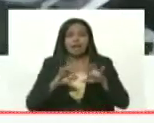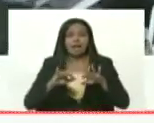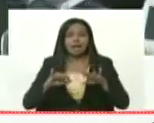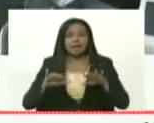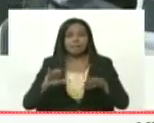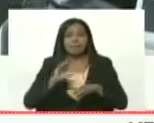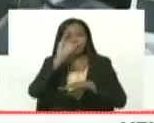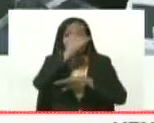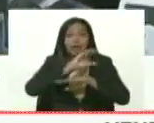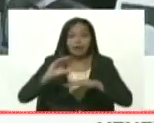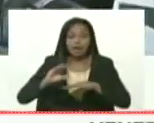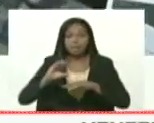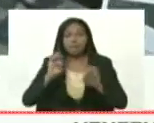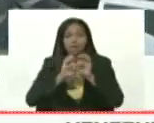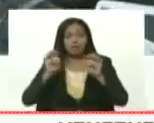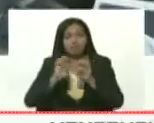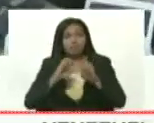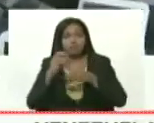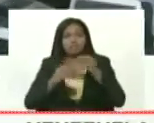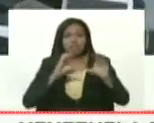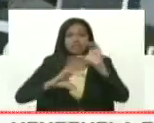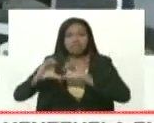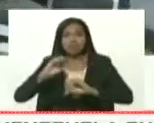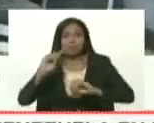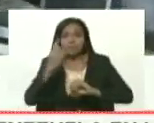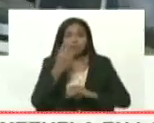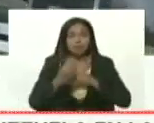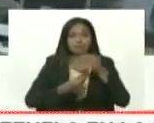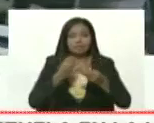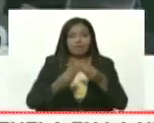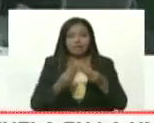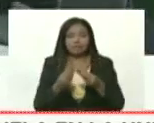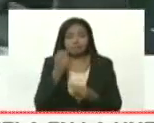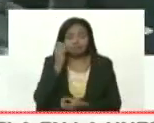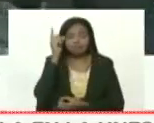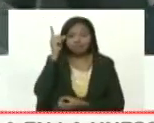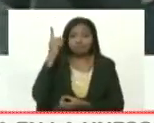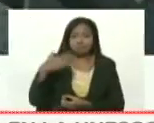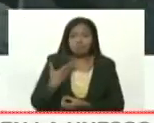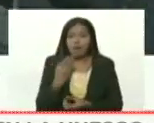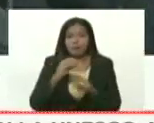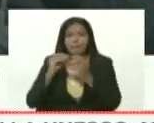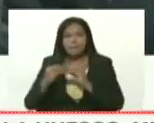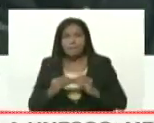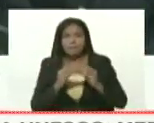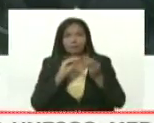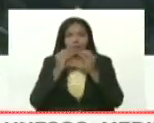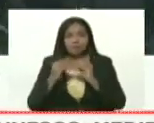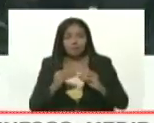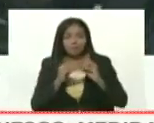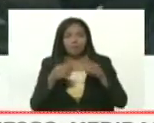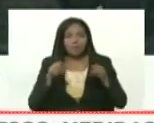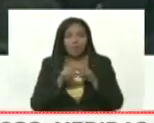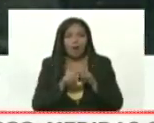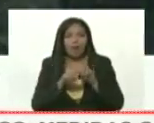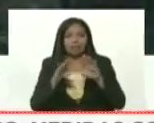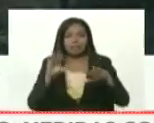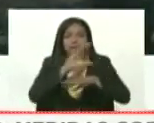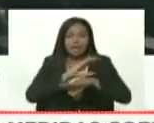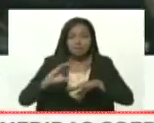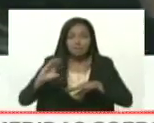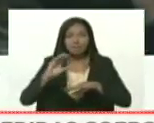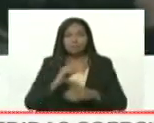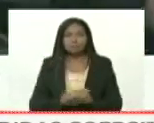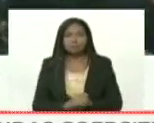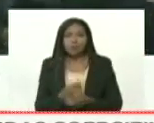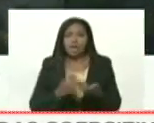pequeños jóvenes. Científicos de la primera edad, pues. Que son capaces de hacer el mantenimiento y la reparación de canaimitas. ¿Son